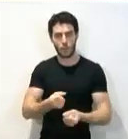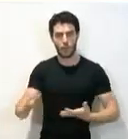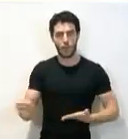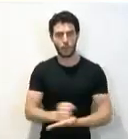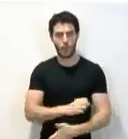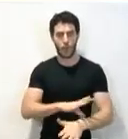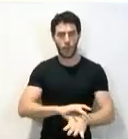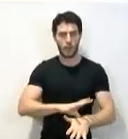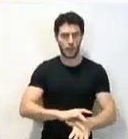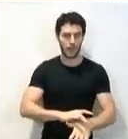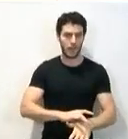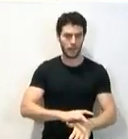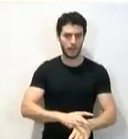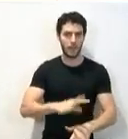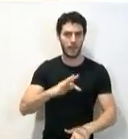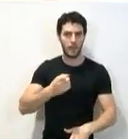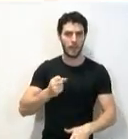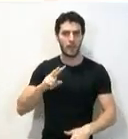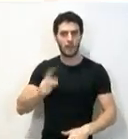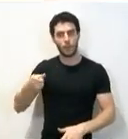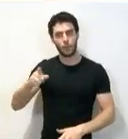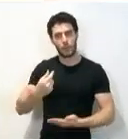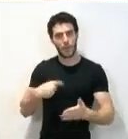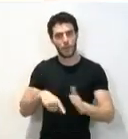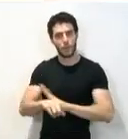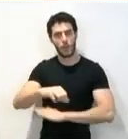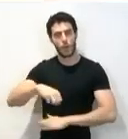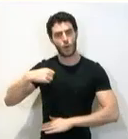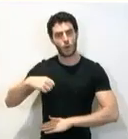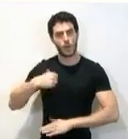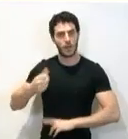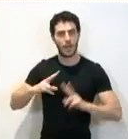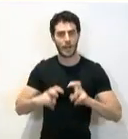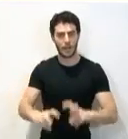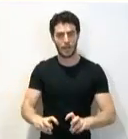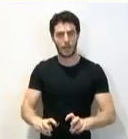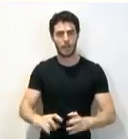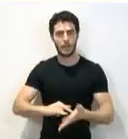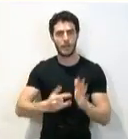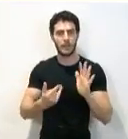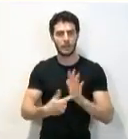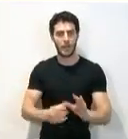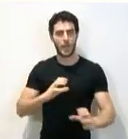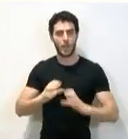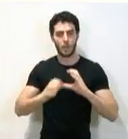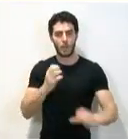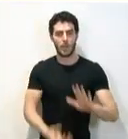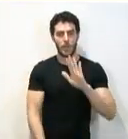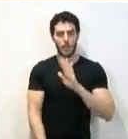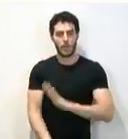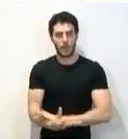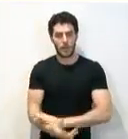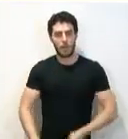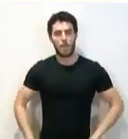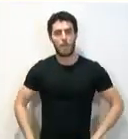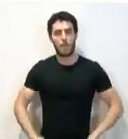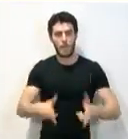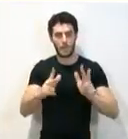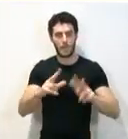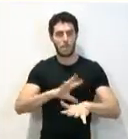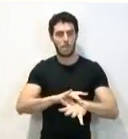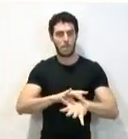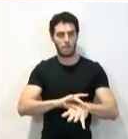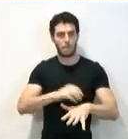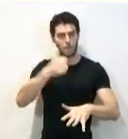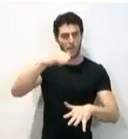las pacientes en TAO y su evolución clínica y analítica. Crear un sistema de comunicación que permitirá que los médicos y